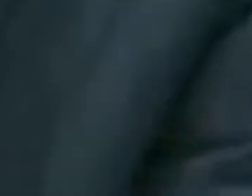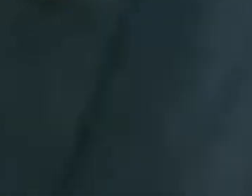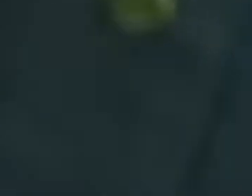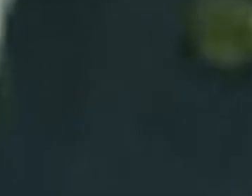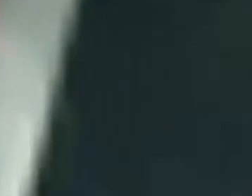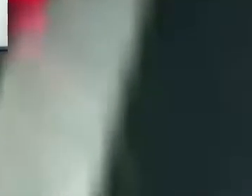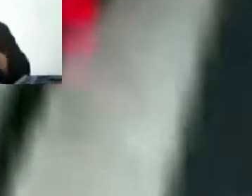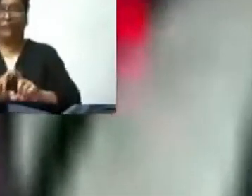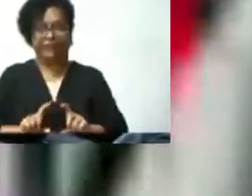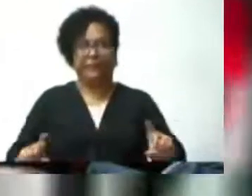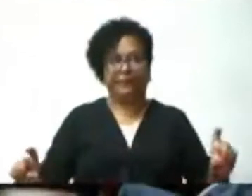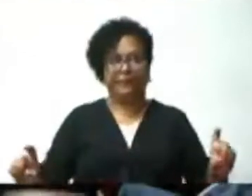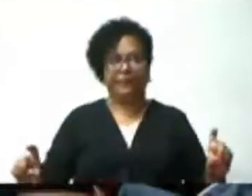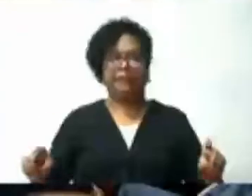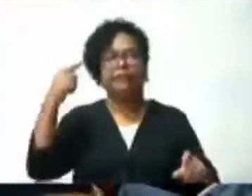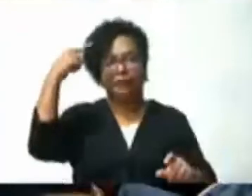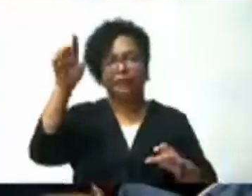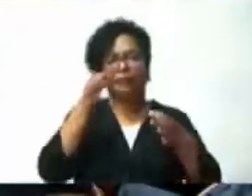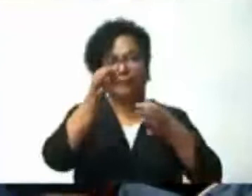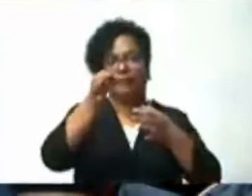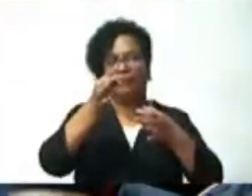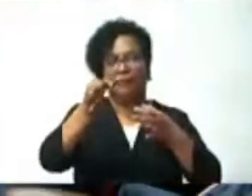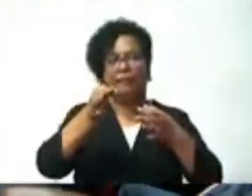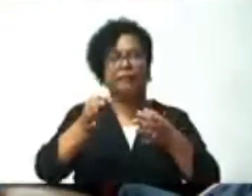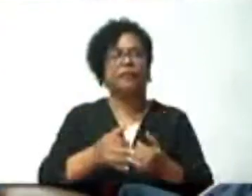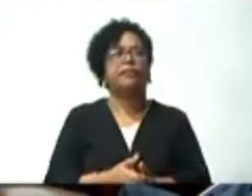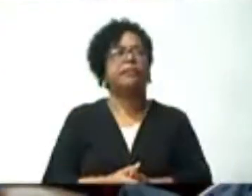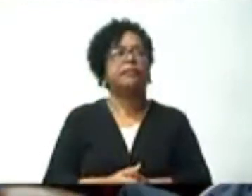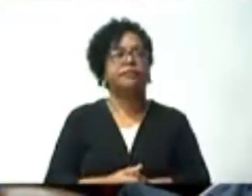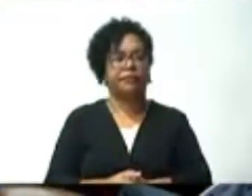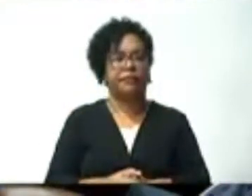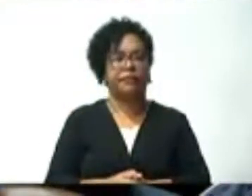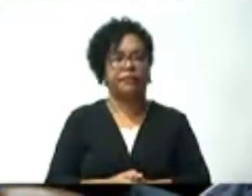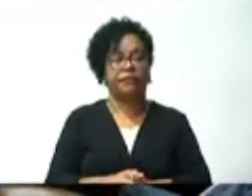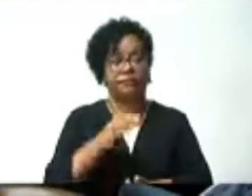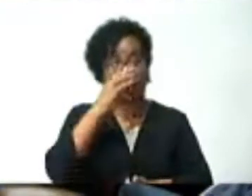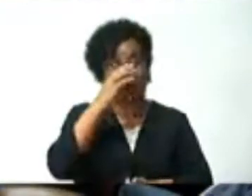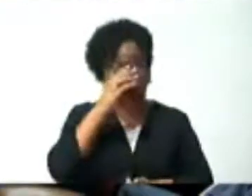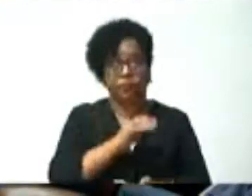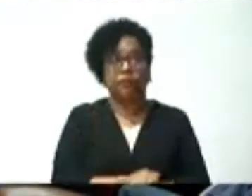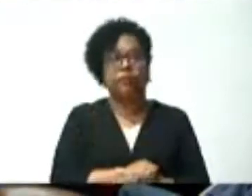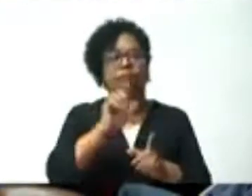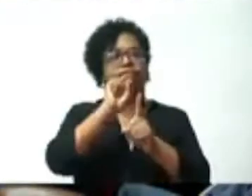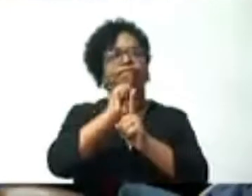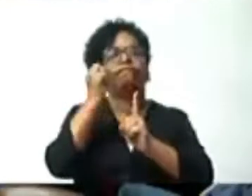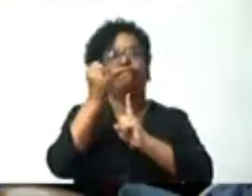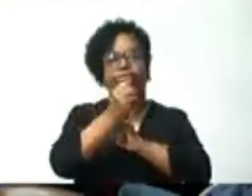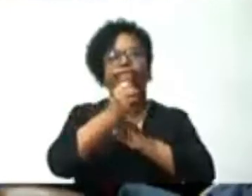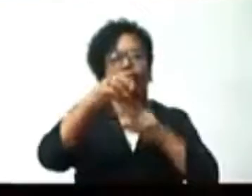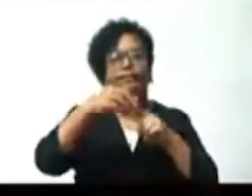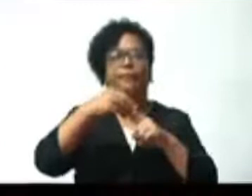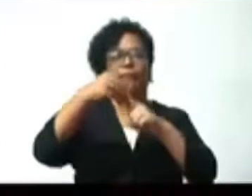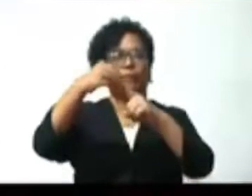Báez. Es una circunstancia muy especial, una circunstancia